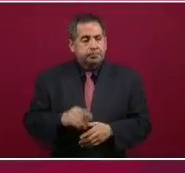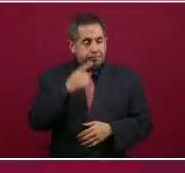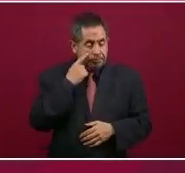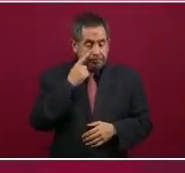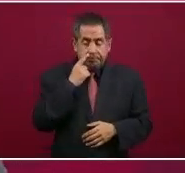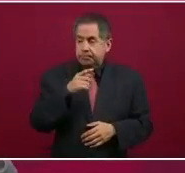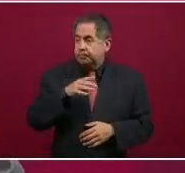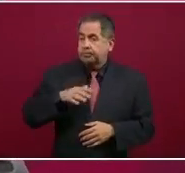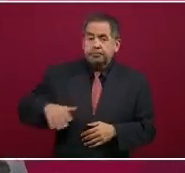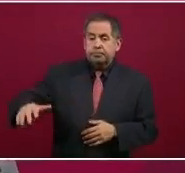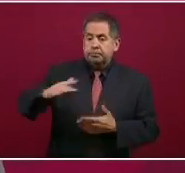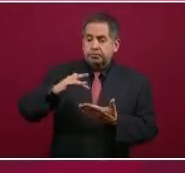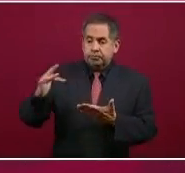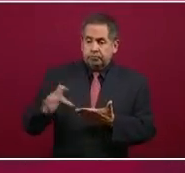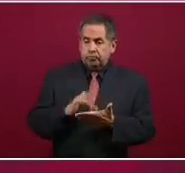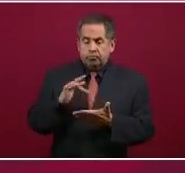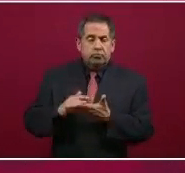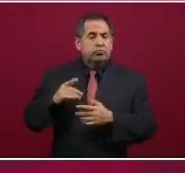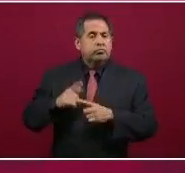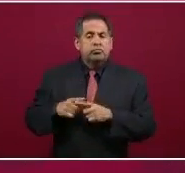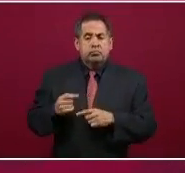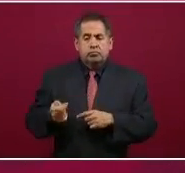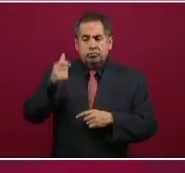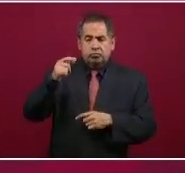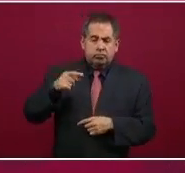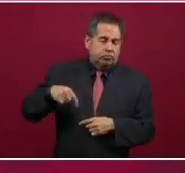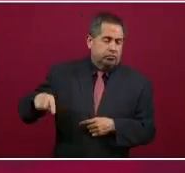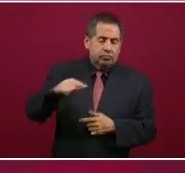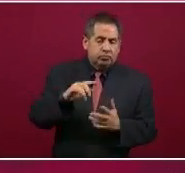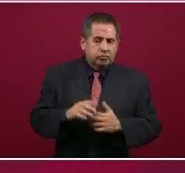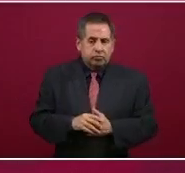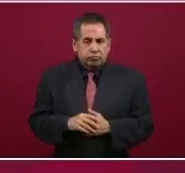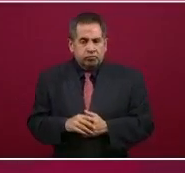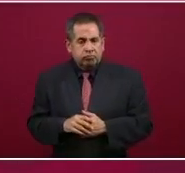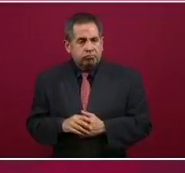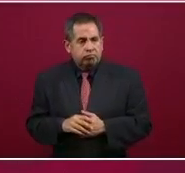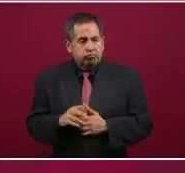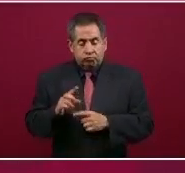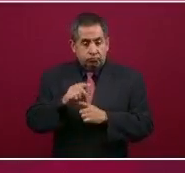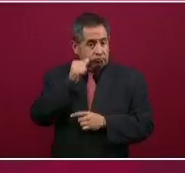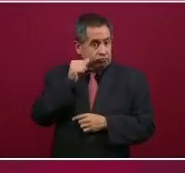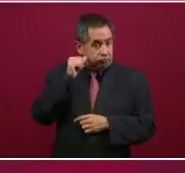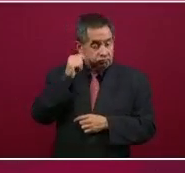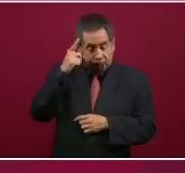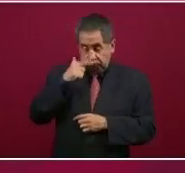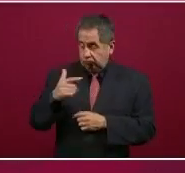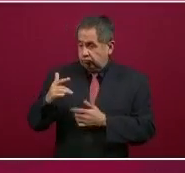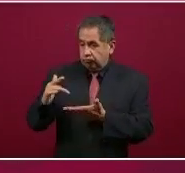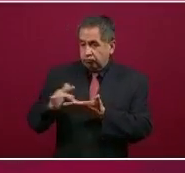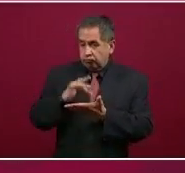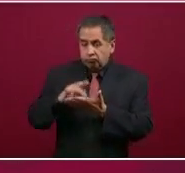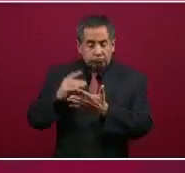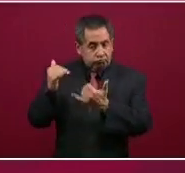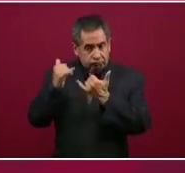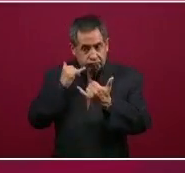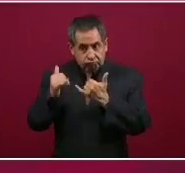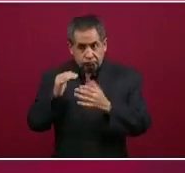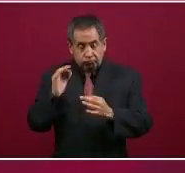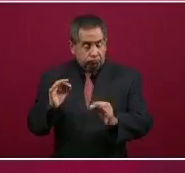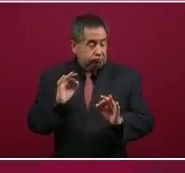apoyo las empezamos a recibir desde anoche